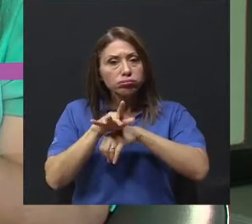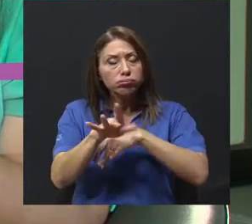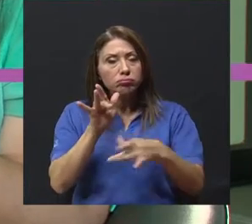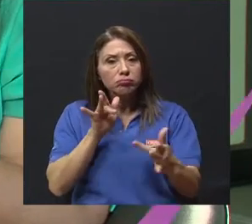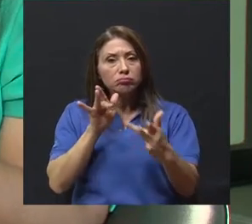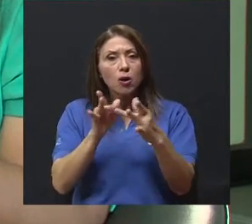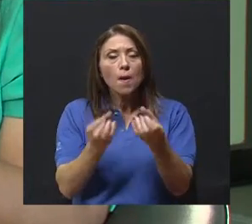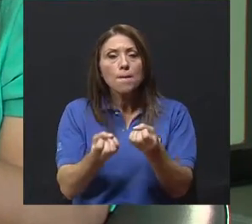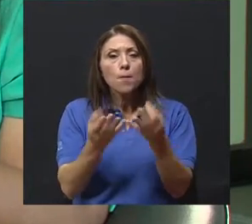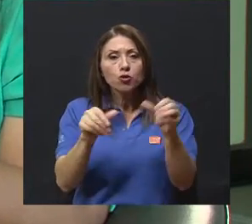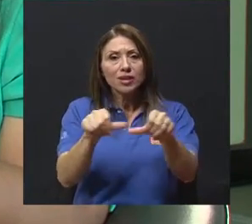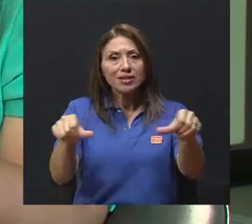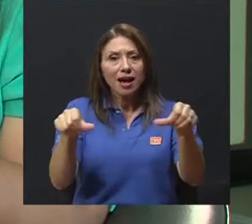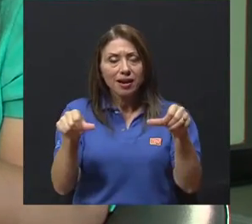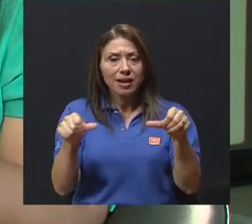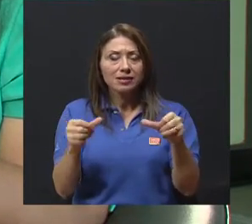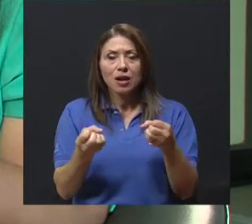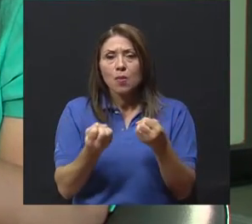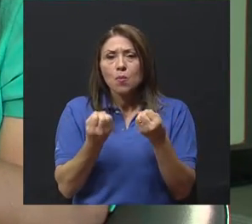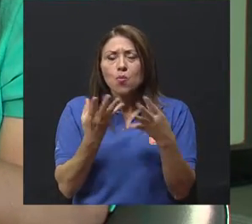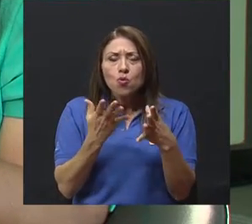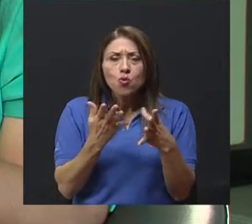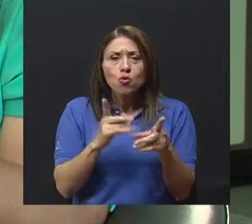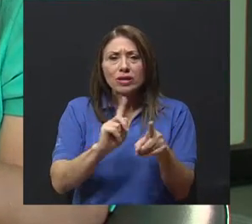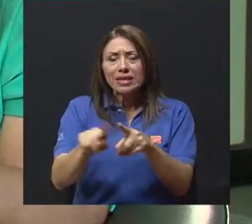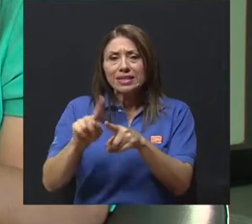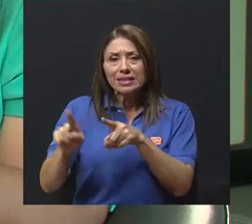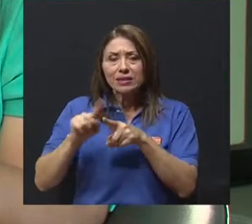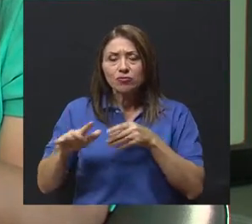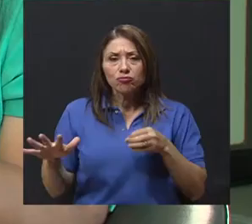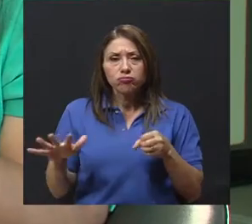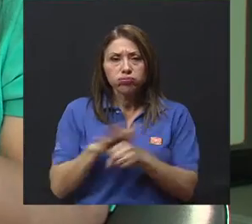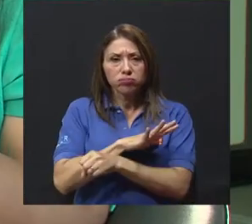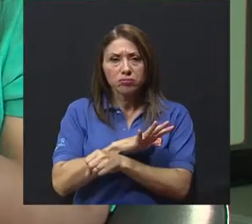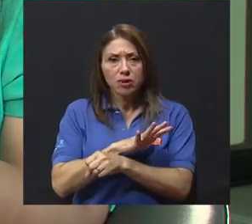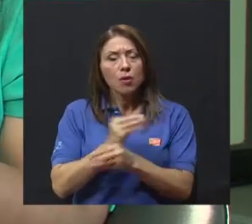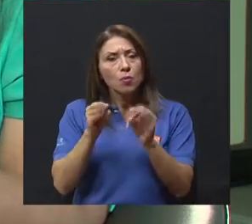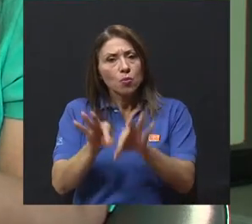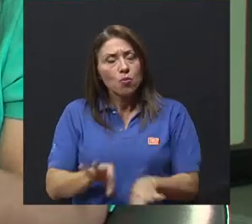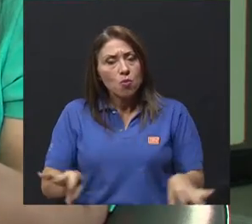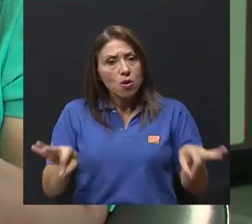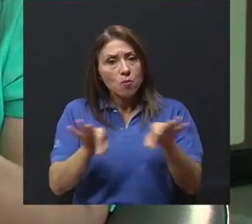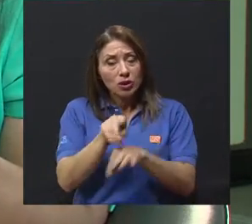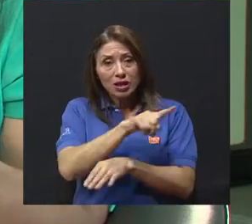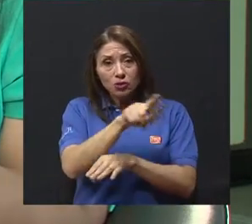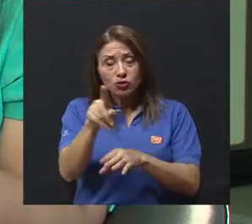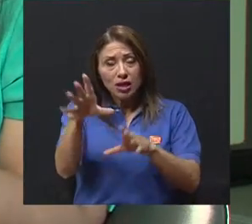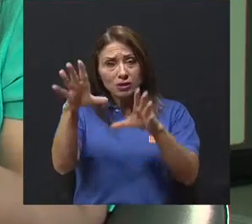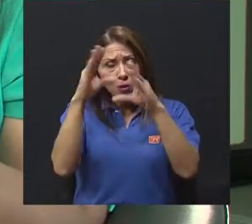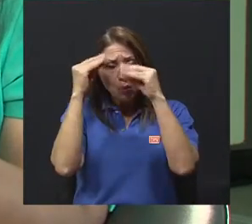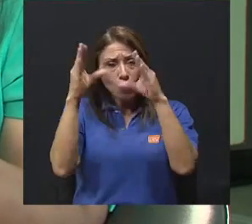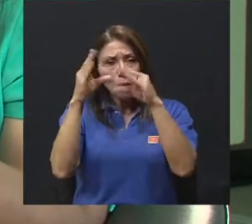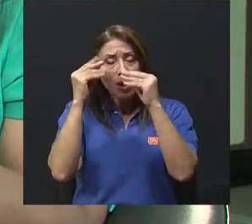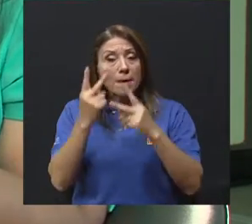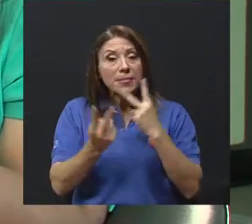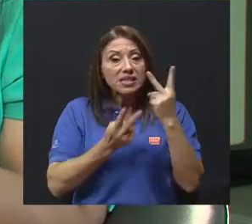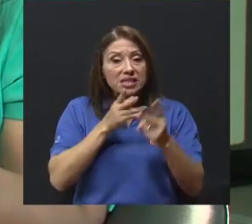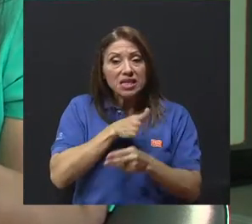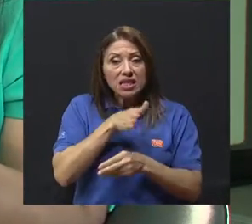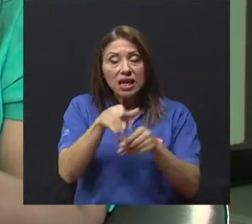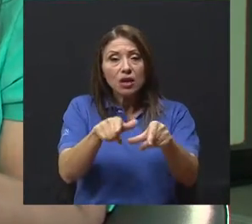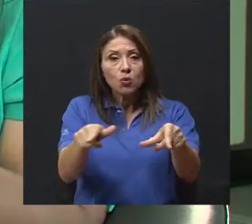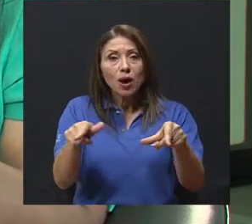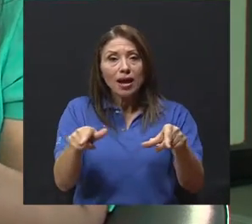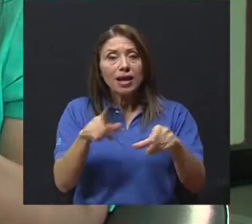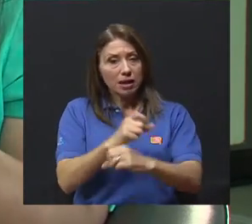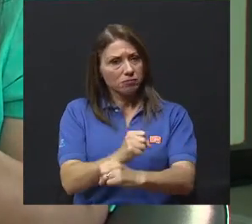que es muy integral es muy muy integral entonces es muy importante que se puedan informar que visiten los lugares que se aseguren de que los